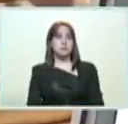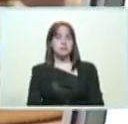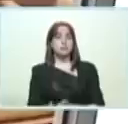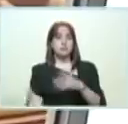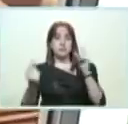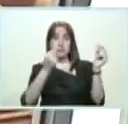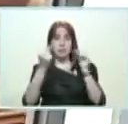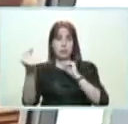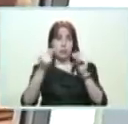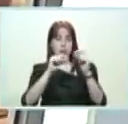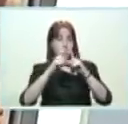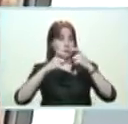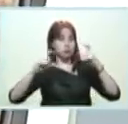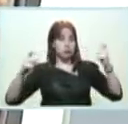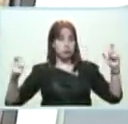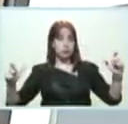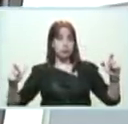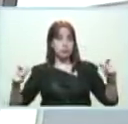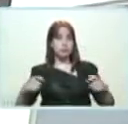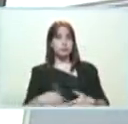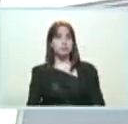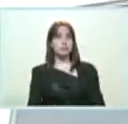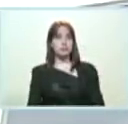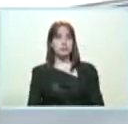discutir ampliamente,